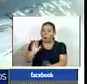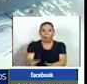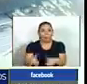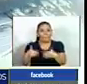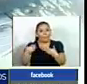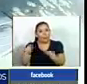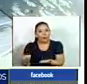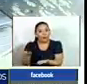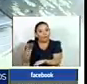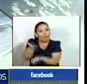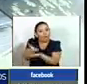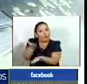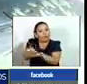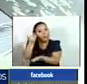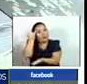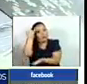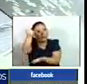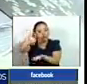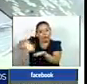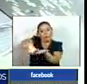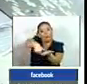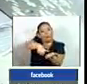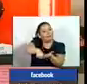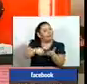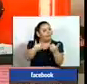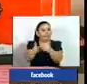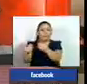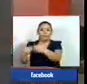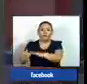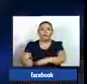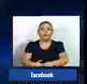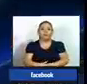a una iniciativa de varias municipalidades.